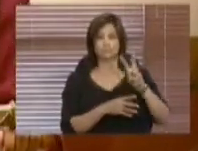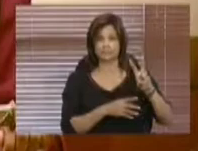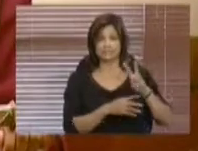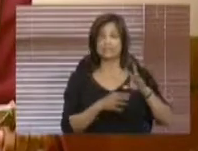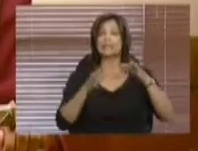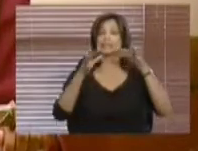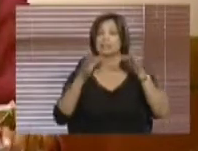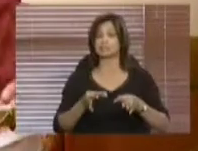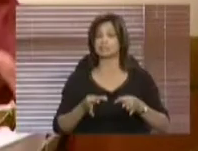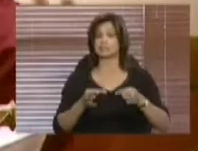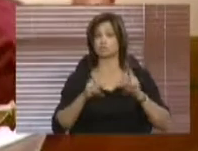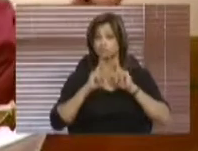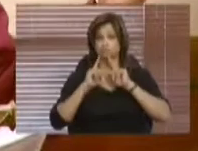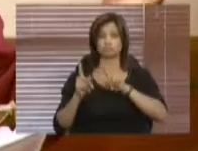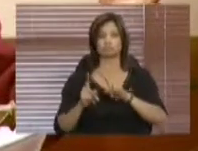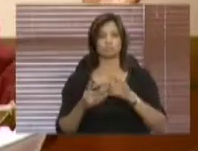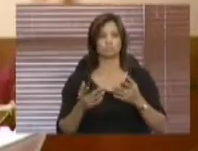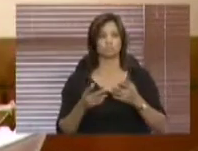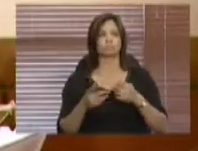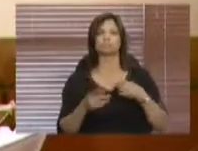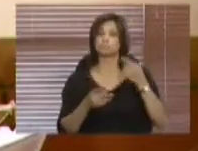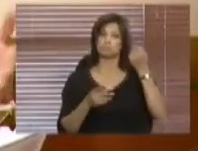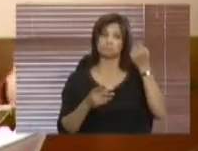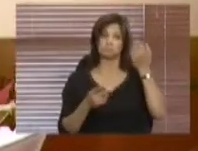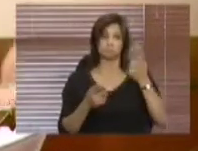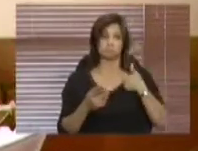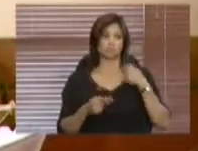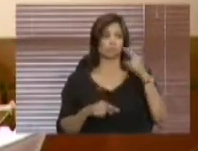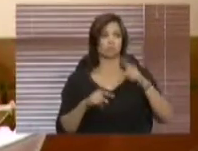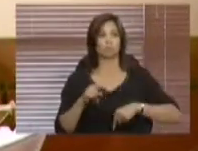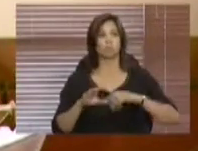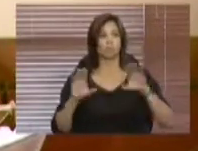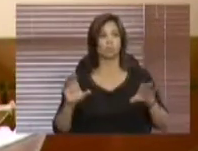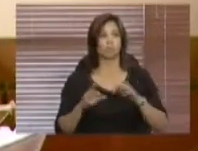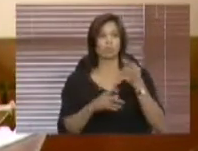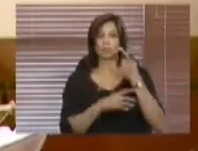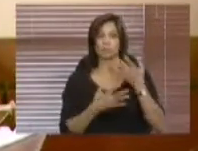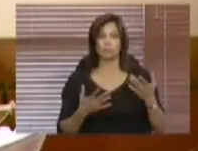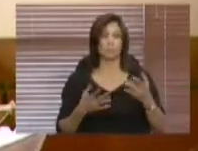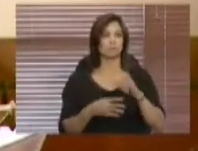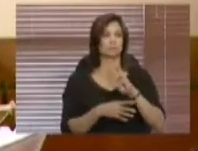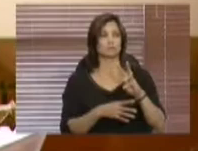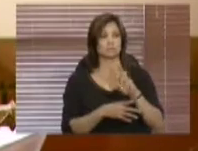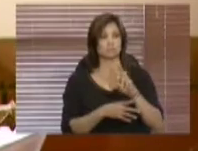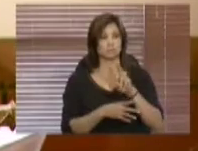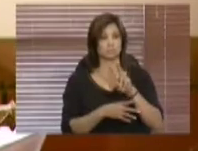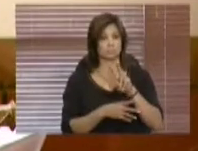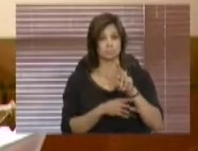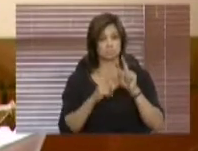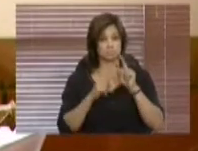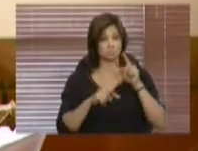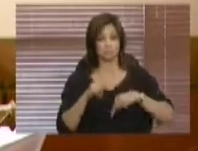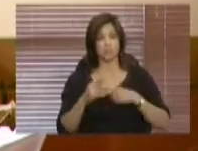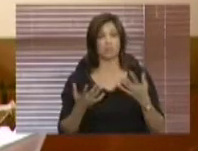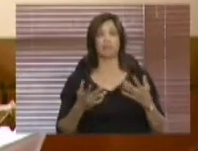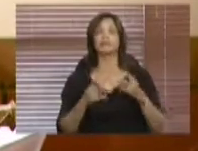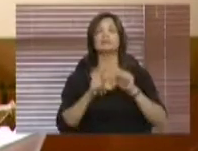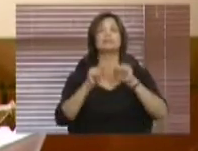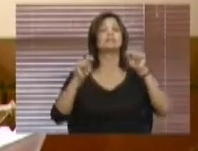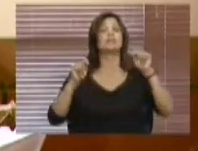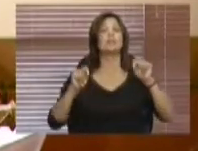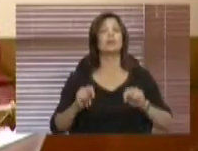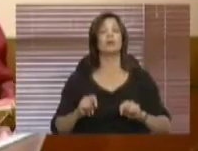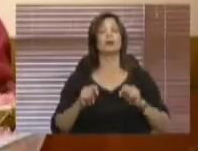sentencias. Ustedes comprenderán que yo no puedo hacer un recuento de 626 sentencias. El